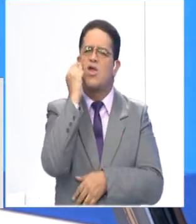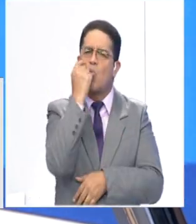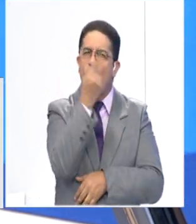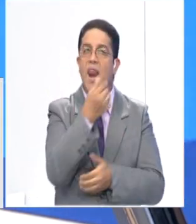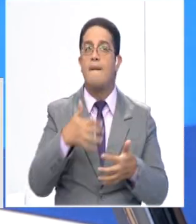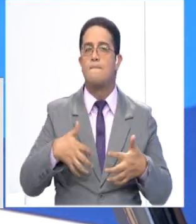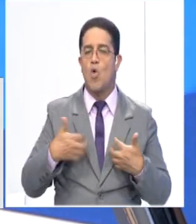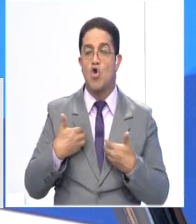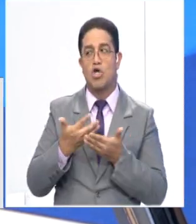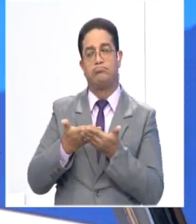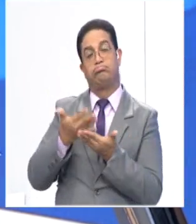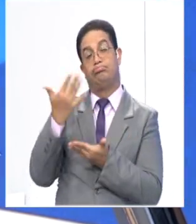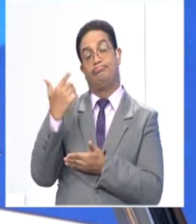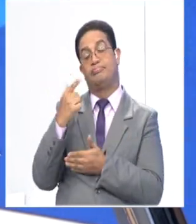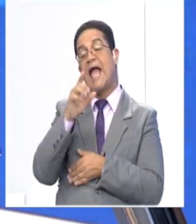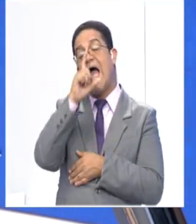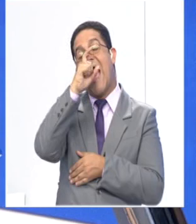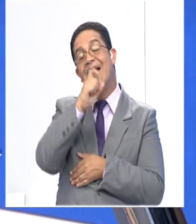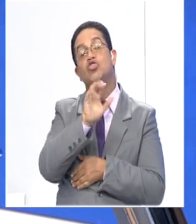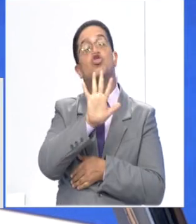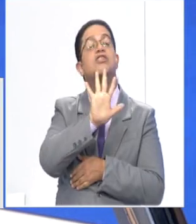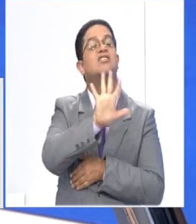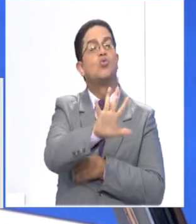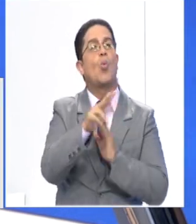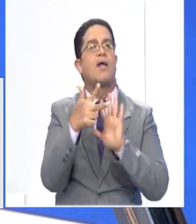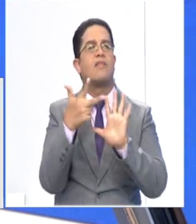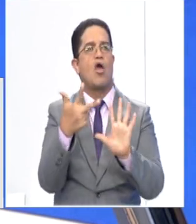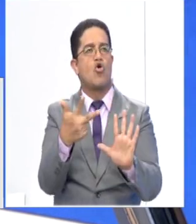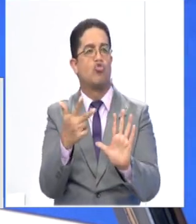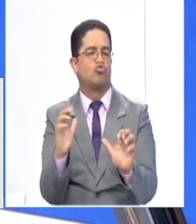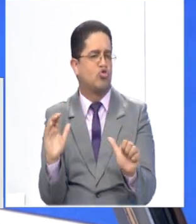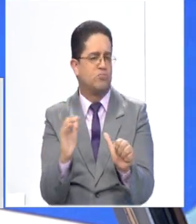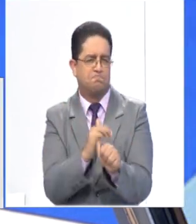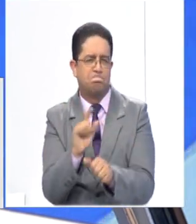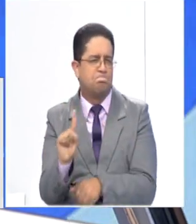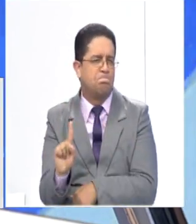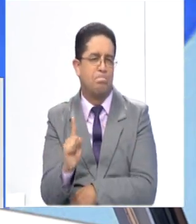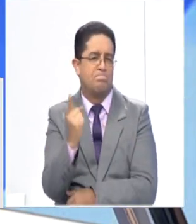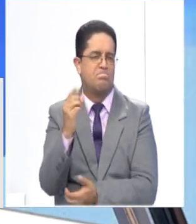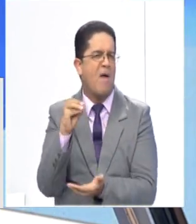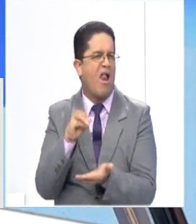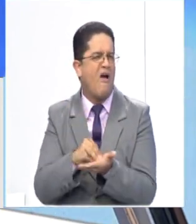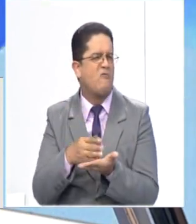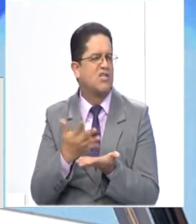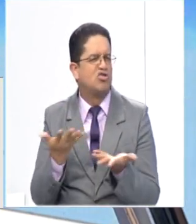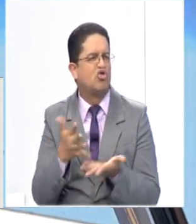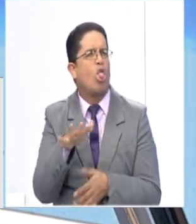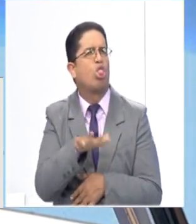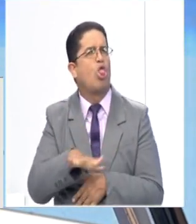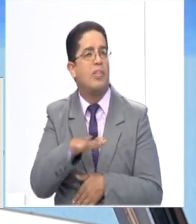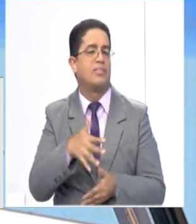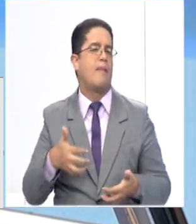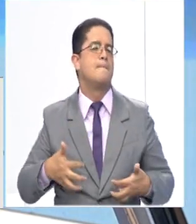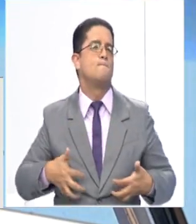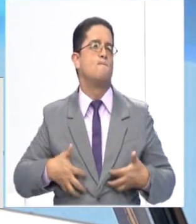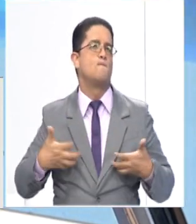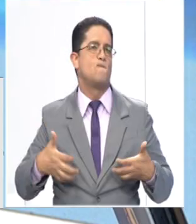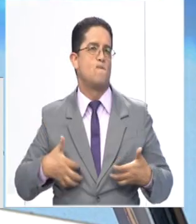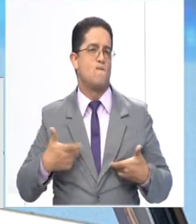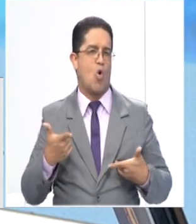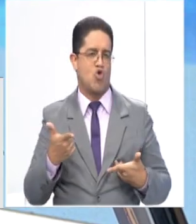año 1958 y fue descubierta por primera vez en unos monos que estaban